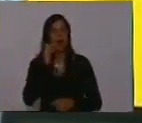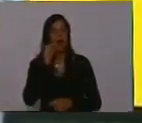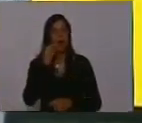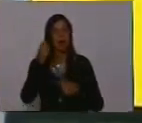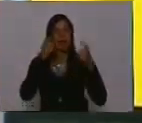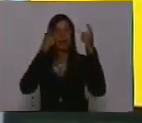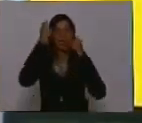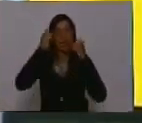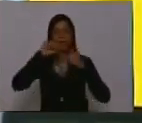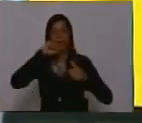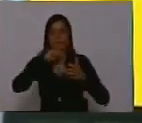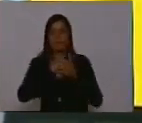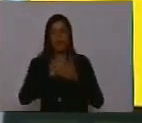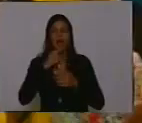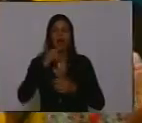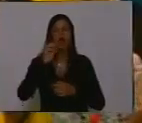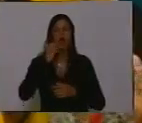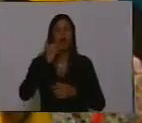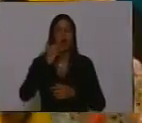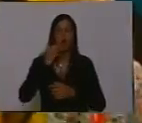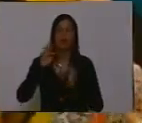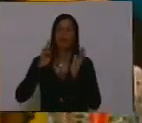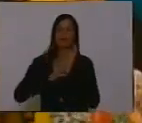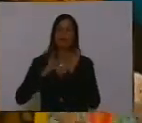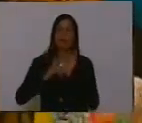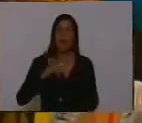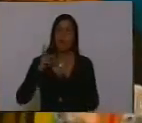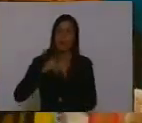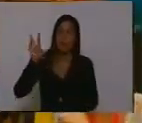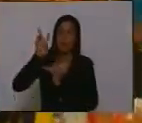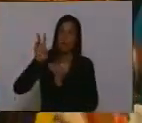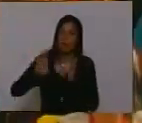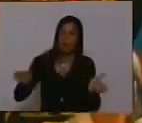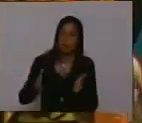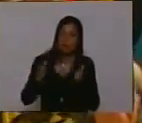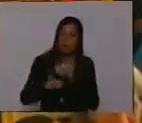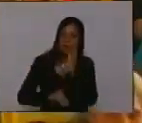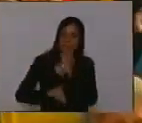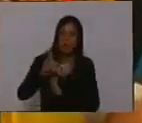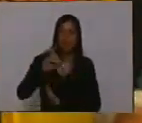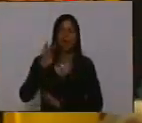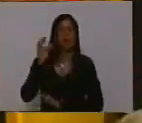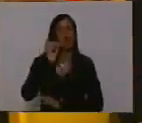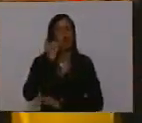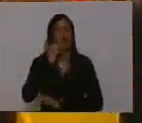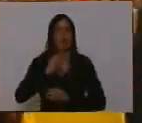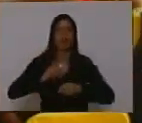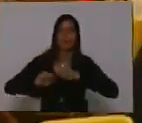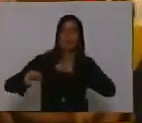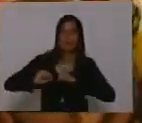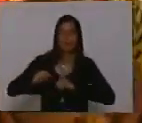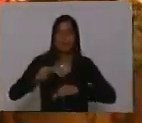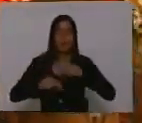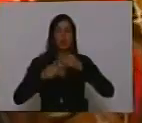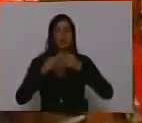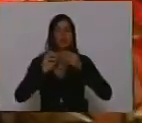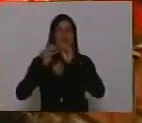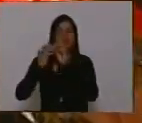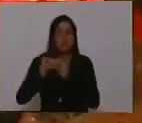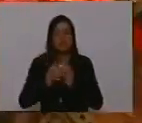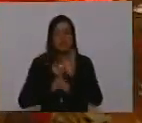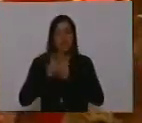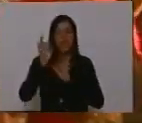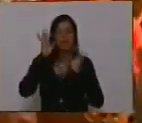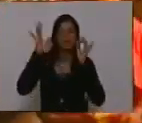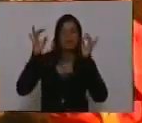chavista, es esa la juventud que va a garantizar el futuro de este país, la juventud que construye, que cree, que va a seguir